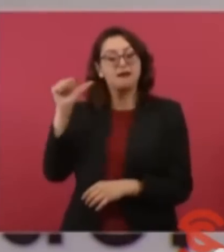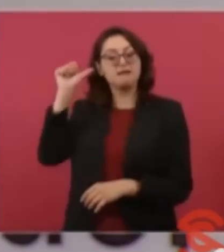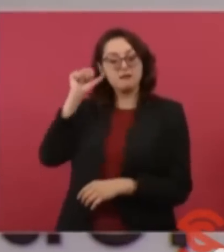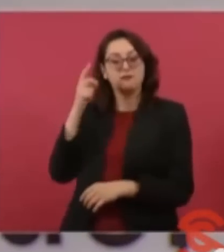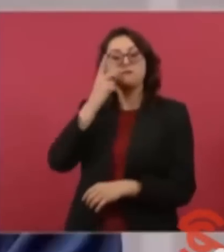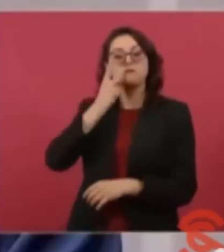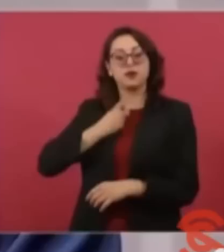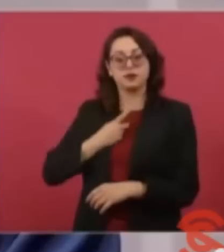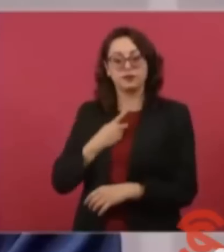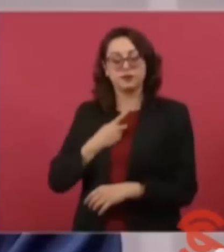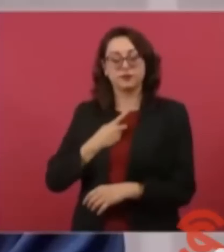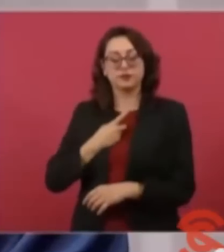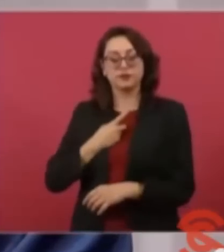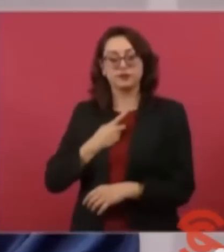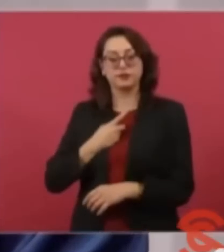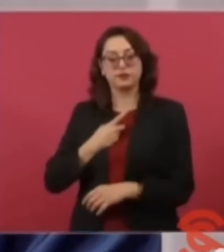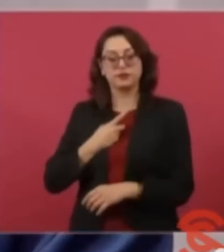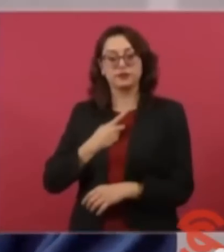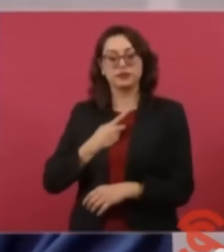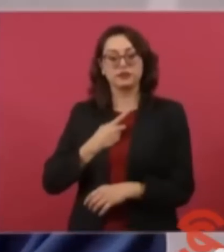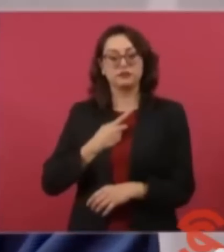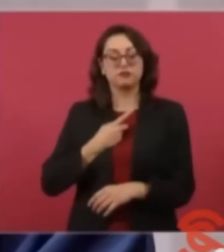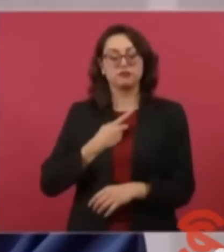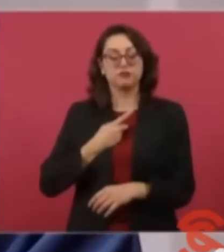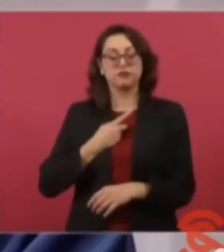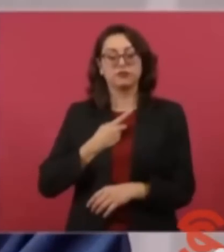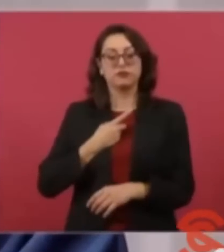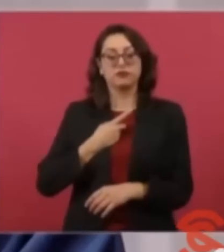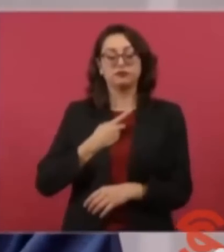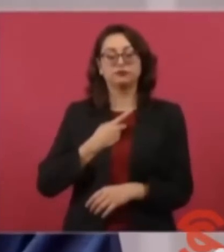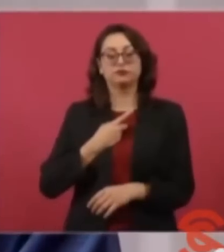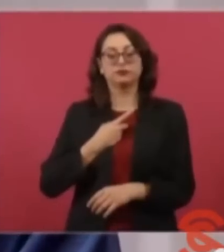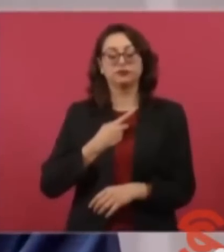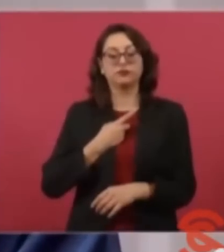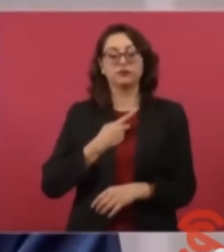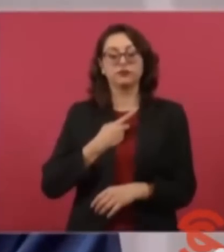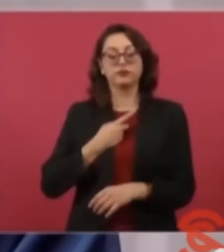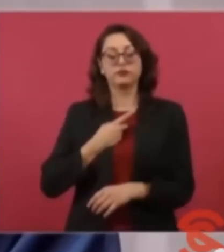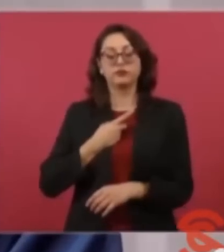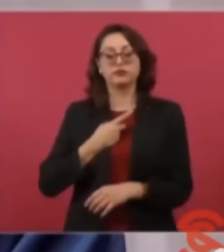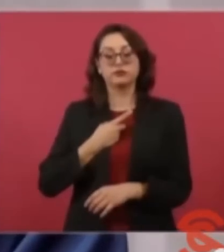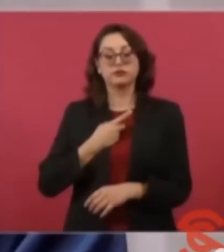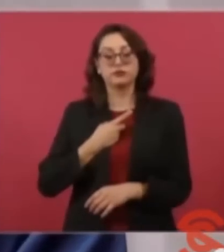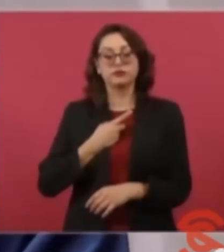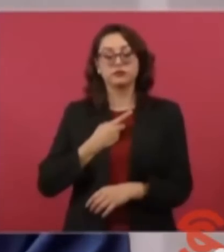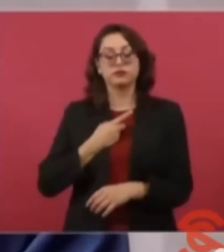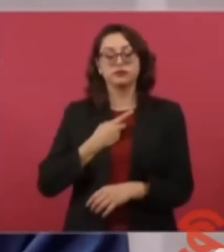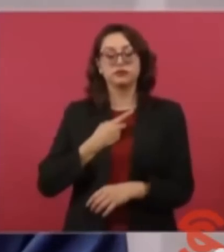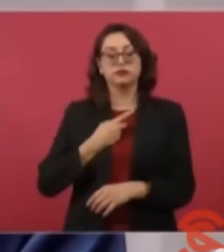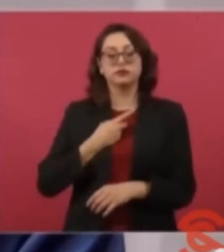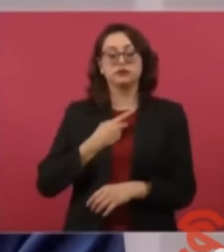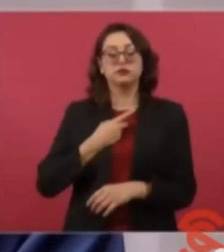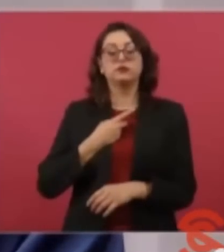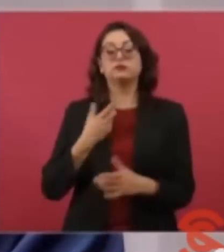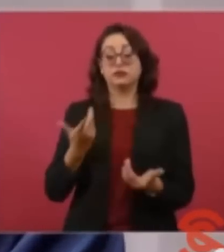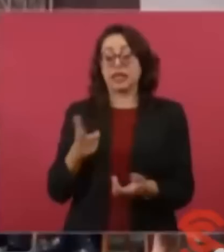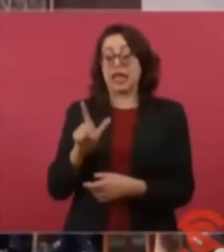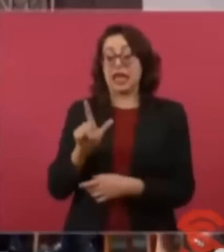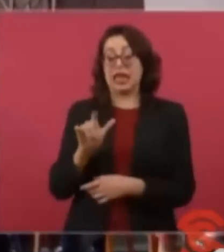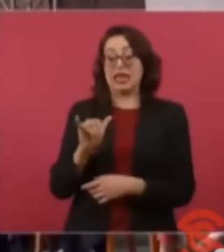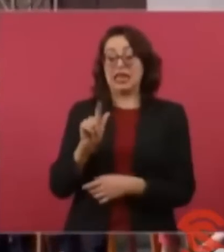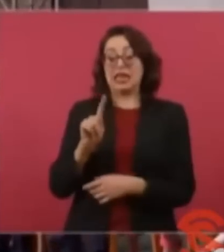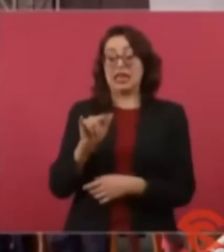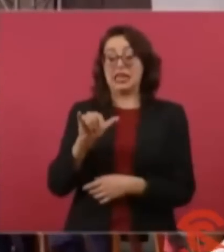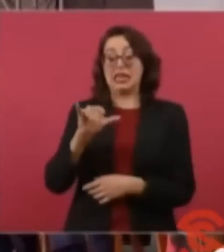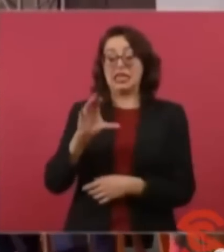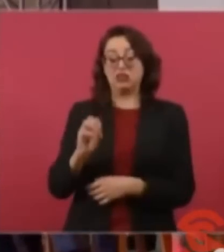que en la creación de la nueva tecnología para la explotación del litio ya